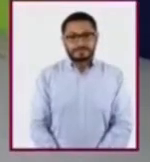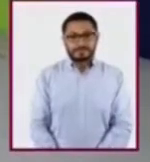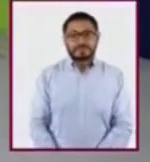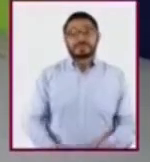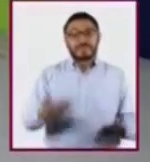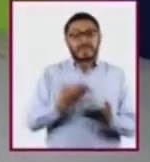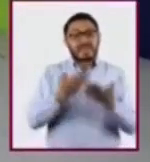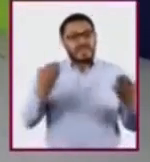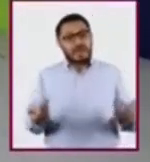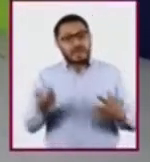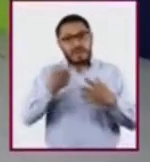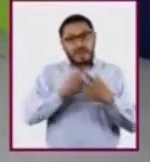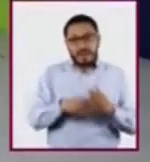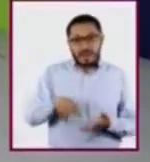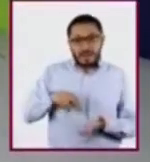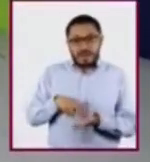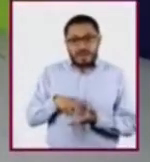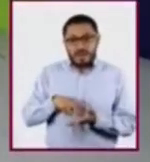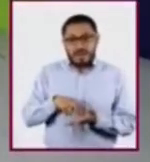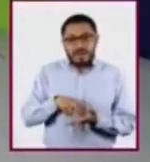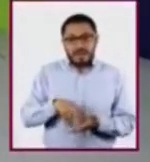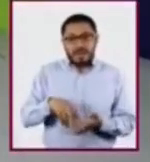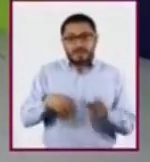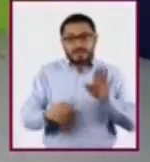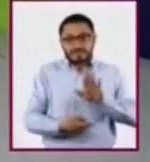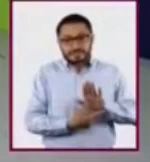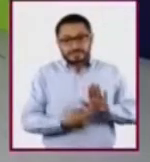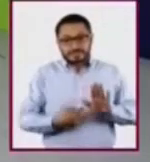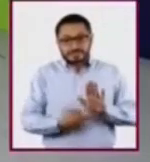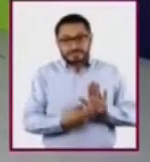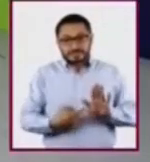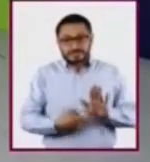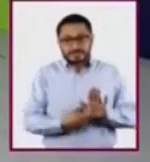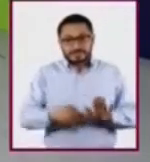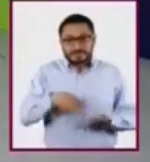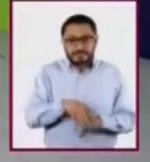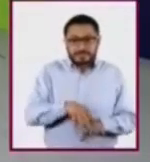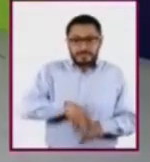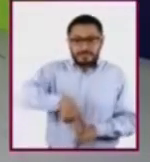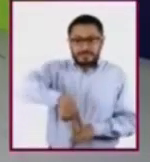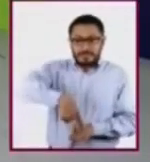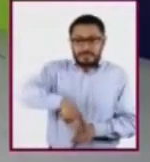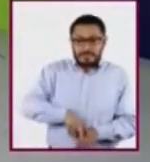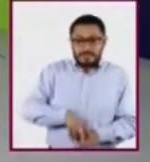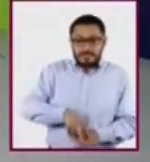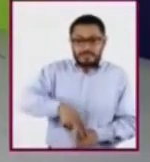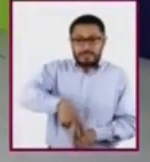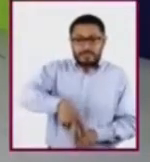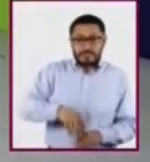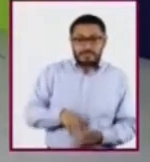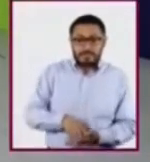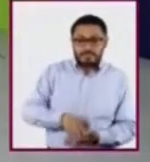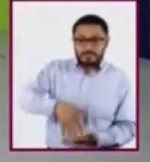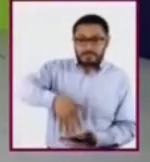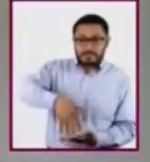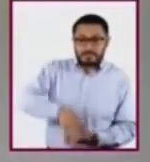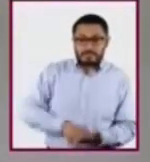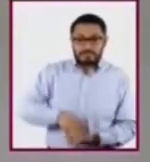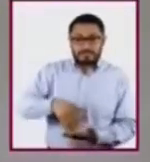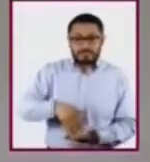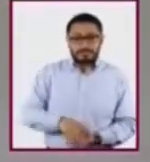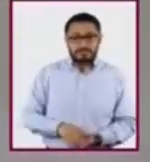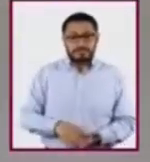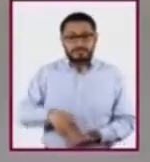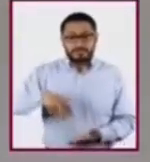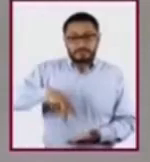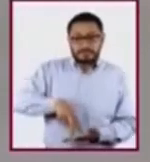vamos a comenzar a caminar con los metatarsos, elevando los talones lo más que se pueda. ¿De ida y vuelta? De ida y vuelta, muy bien, avanzamos.